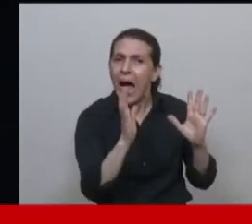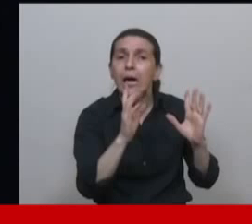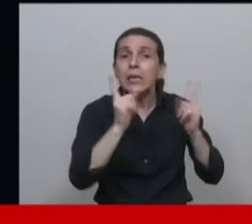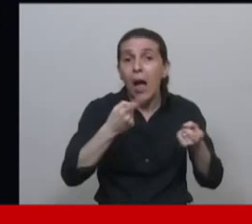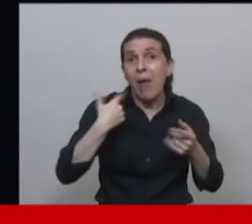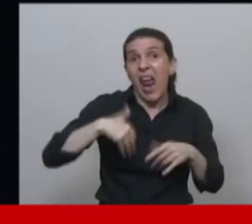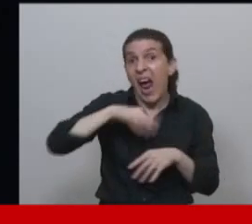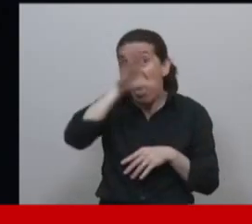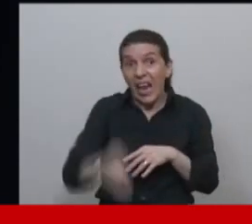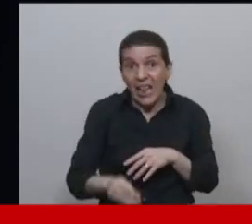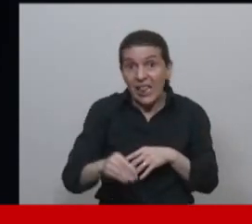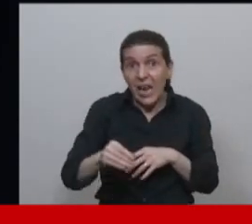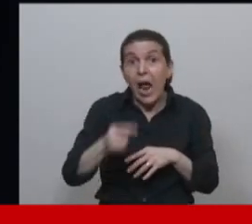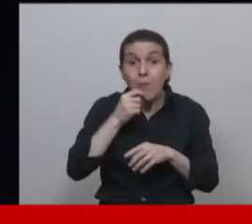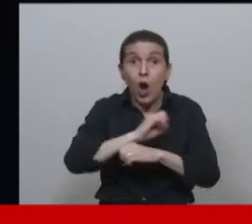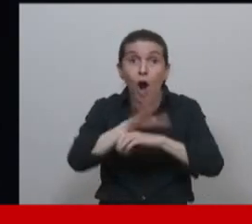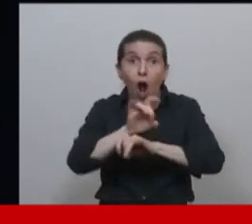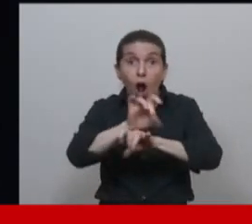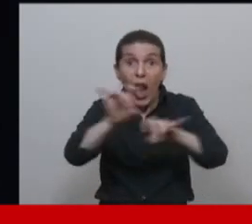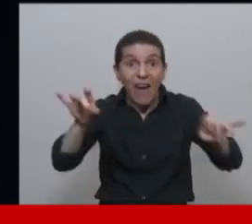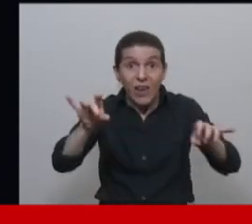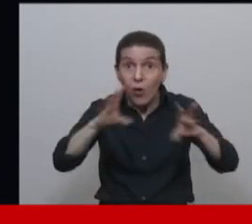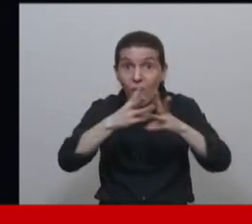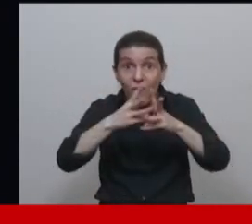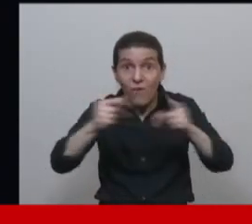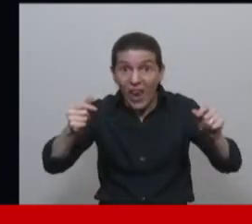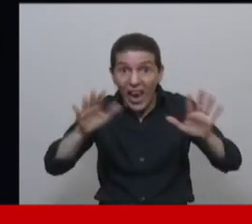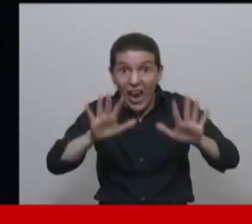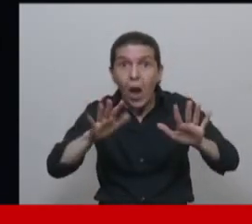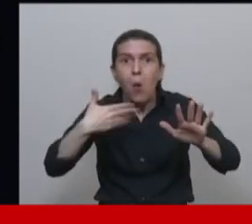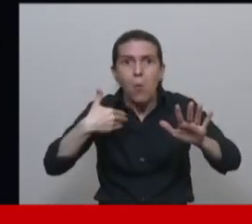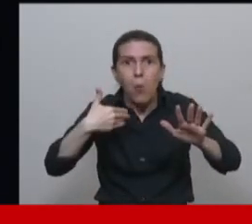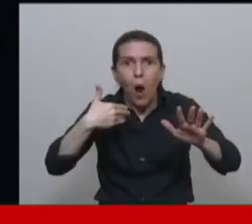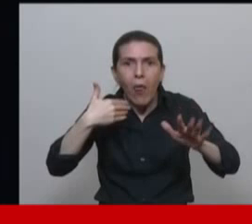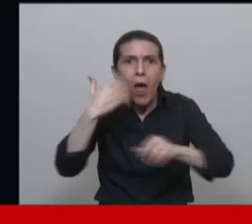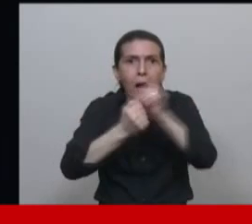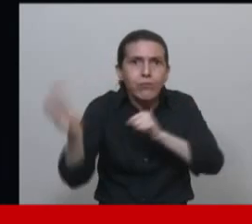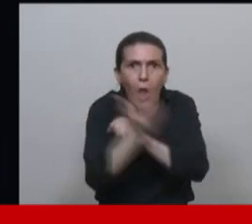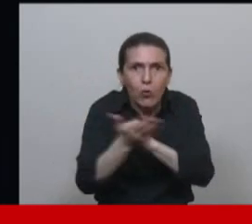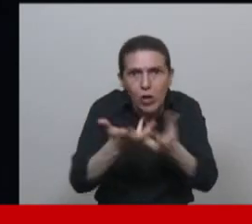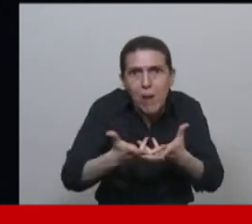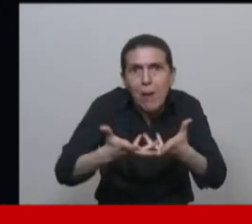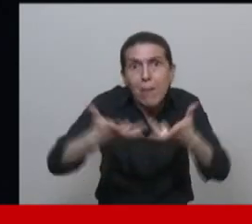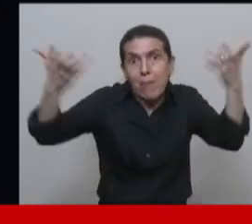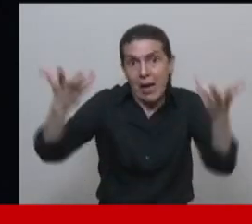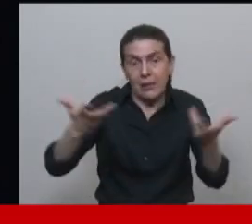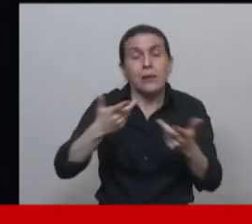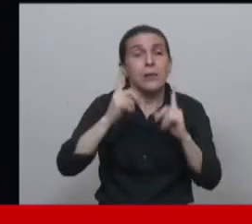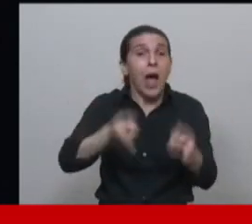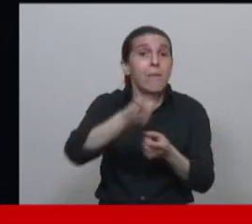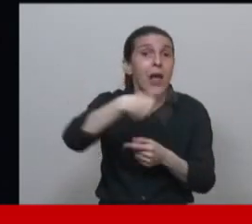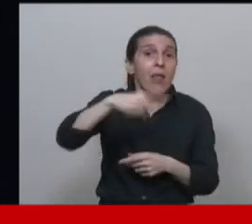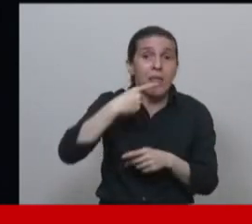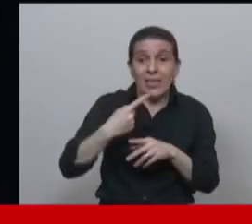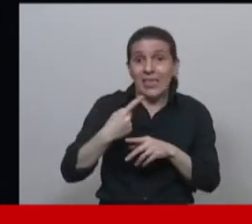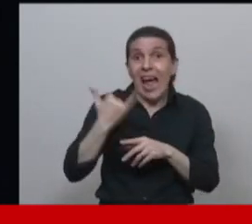despegar cuando la pandemia nos dé tregua. El alivio consiste básicamente en que mientras antes